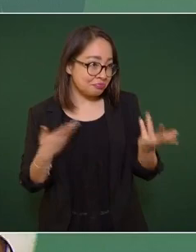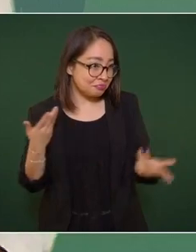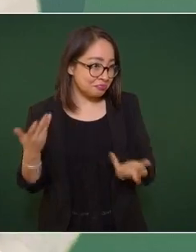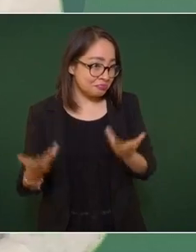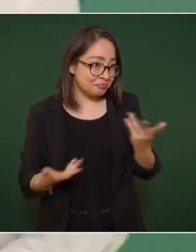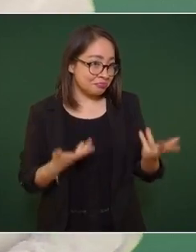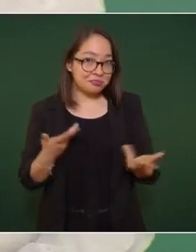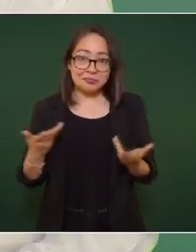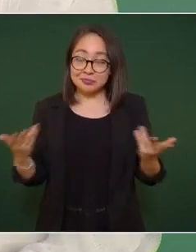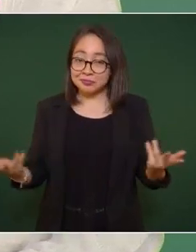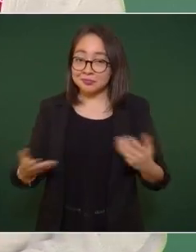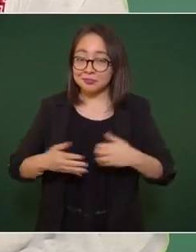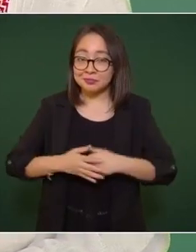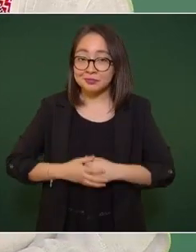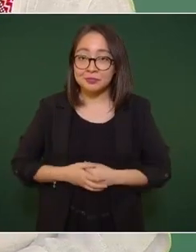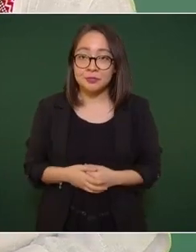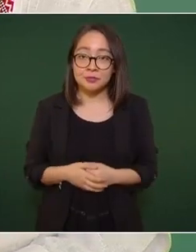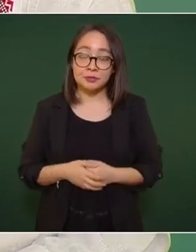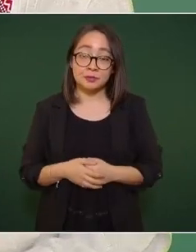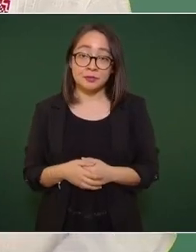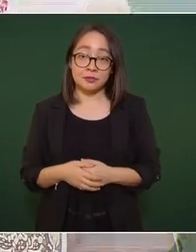¿verdad?